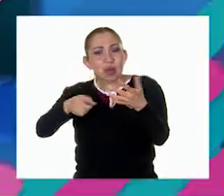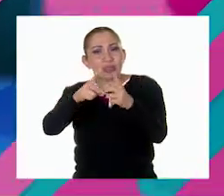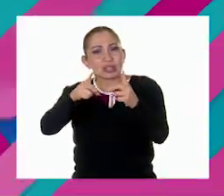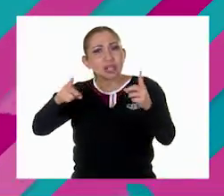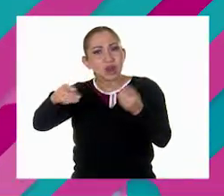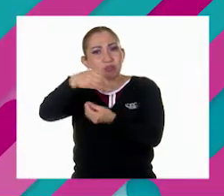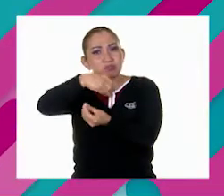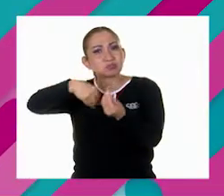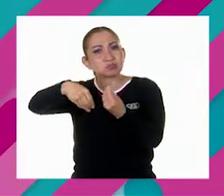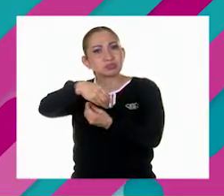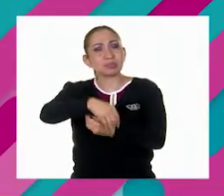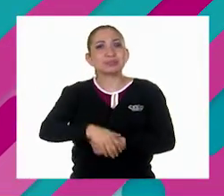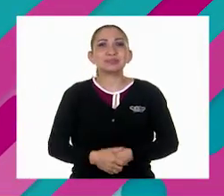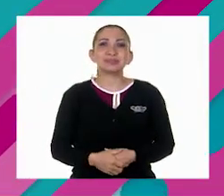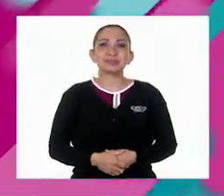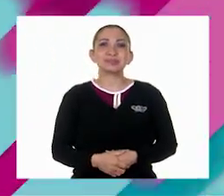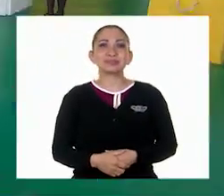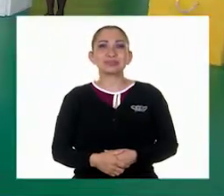Sostenible.